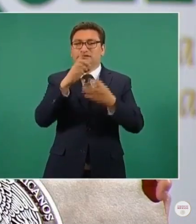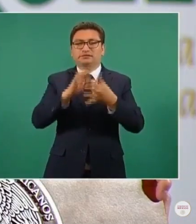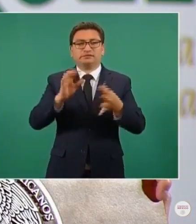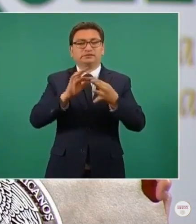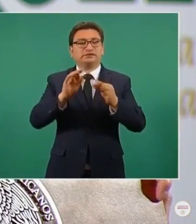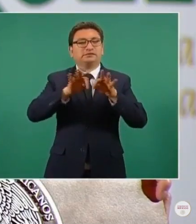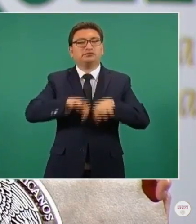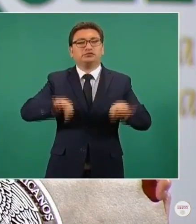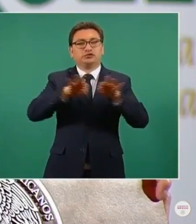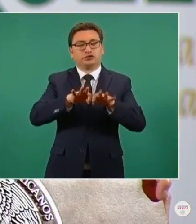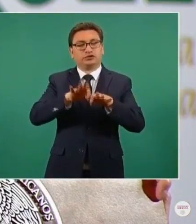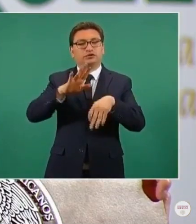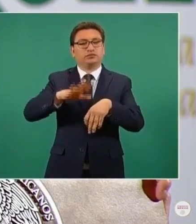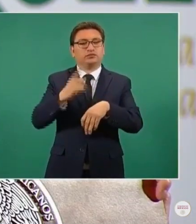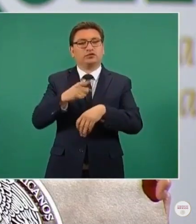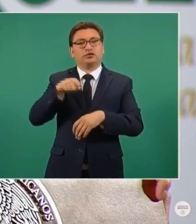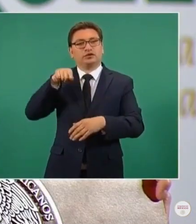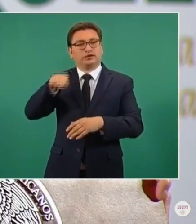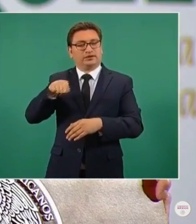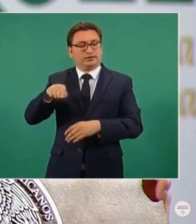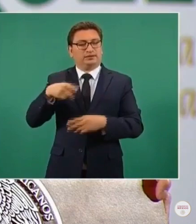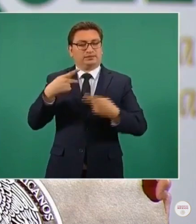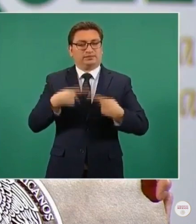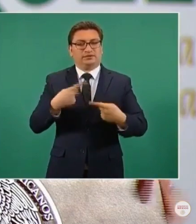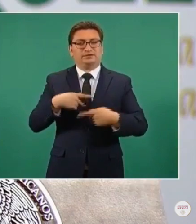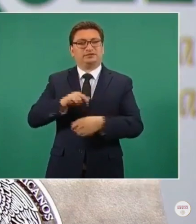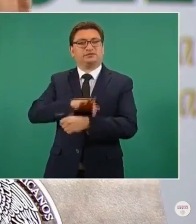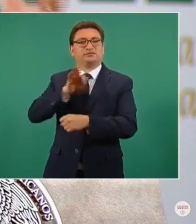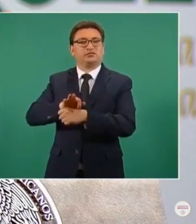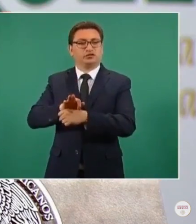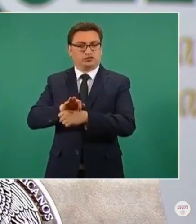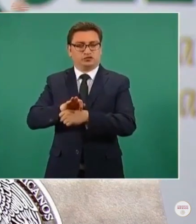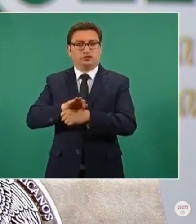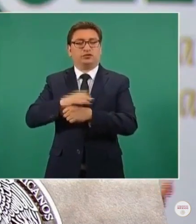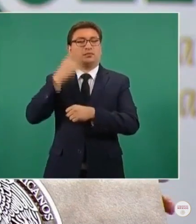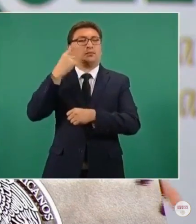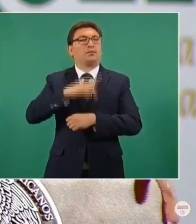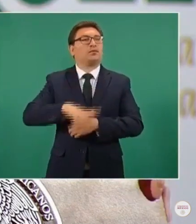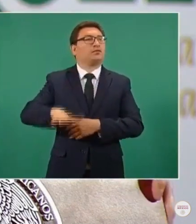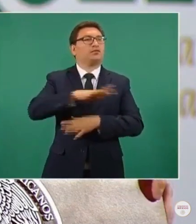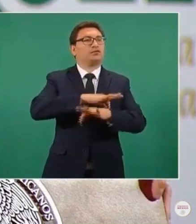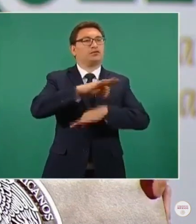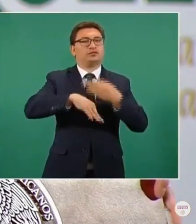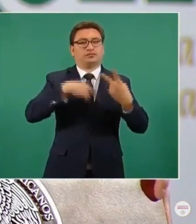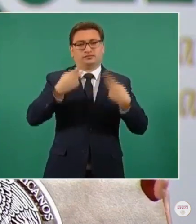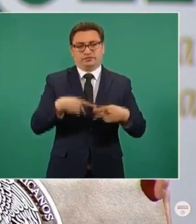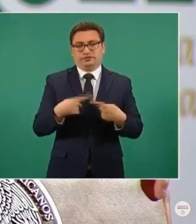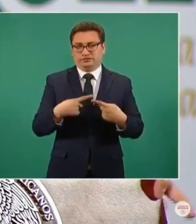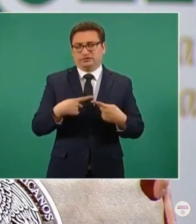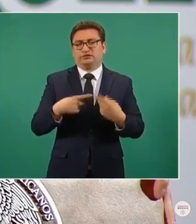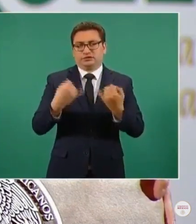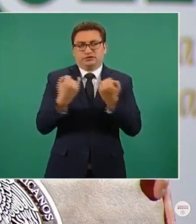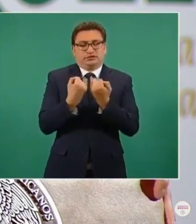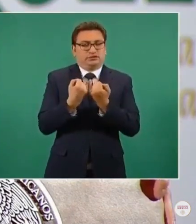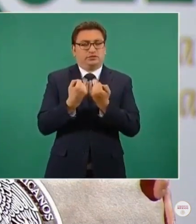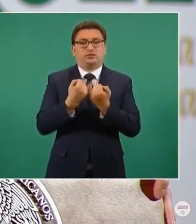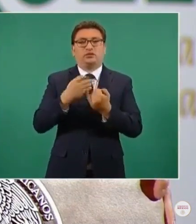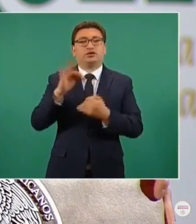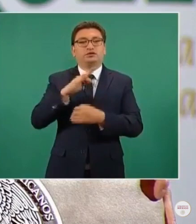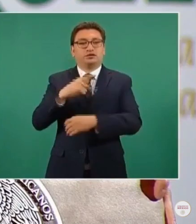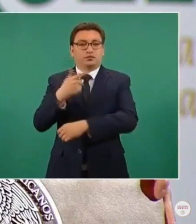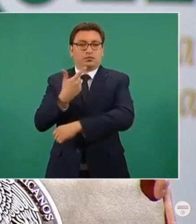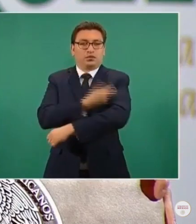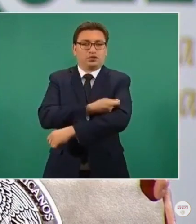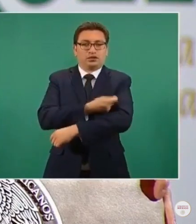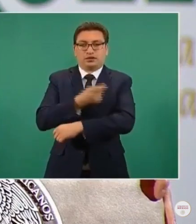vacunación como un mecanismo de protección grupal, colectiva, independientemente de que el mecanismo es vacunar